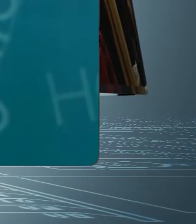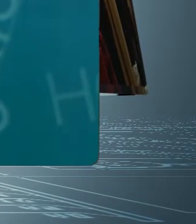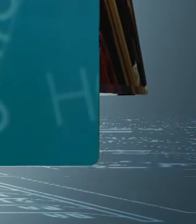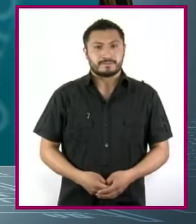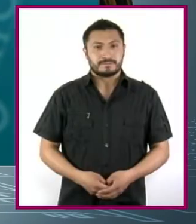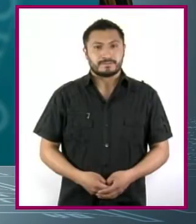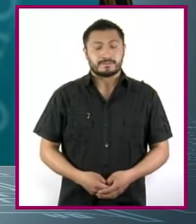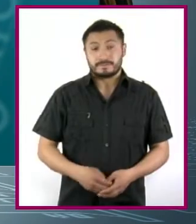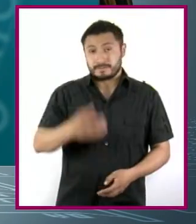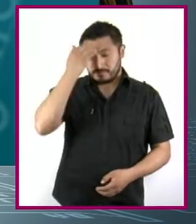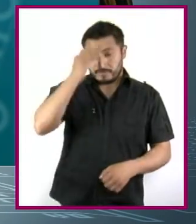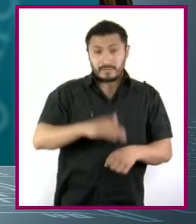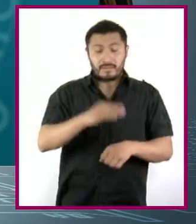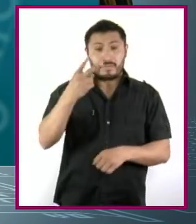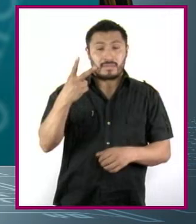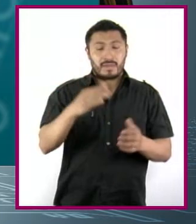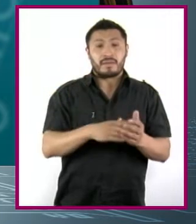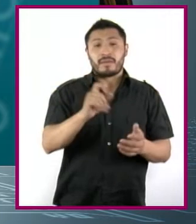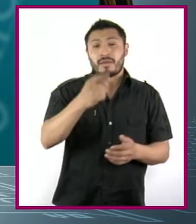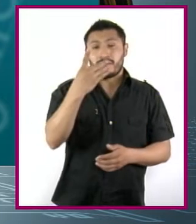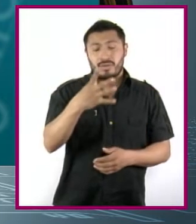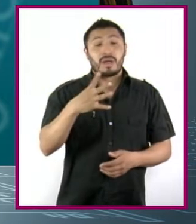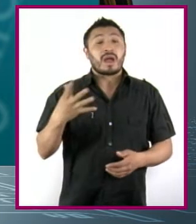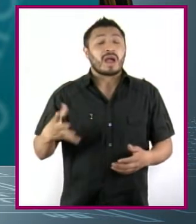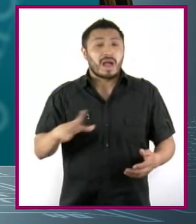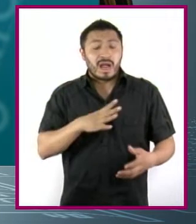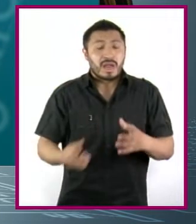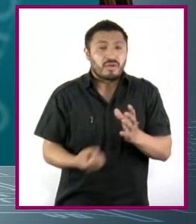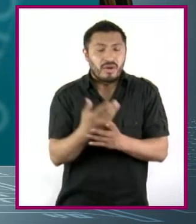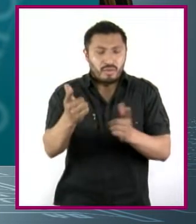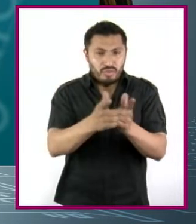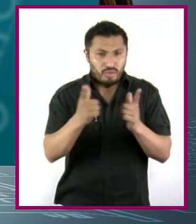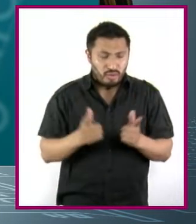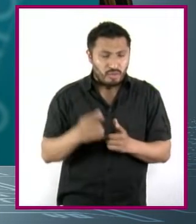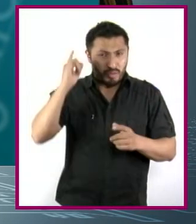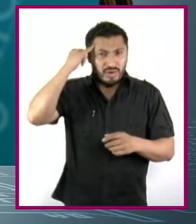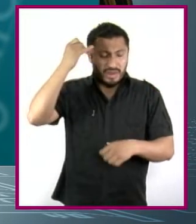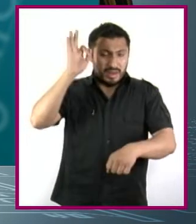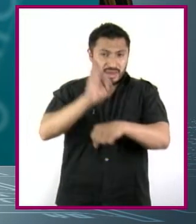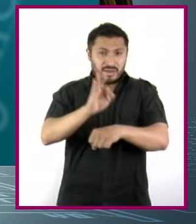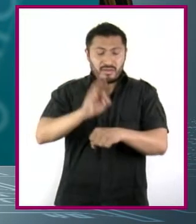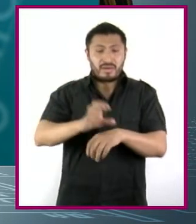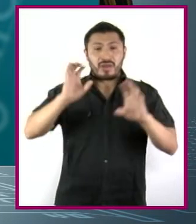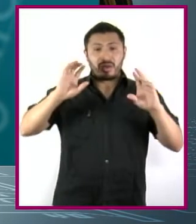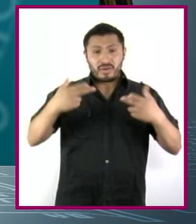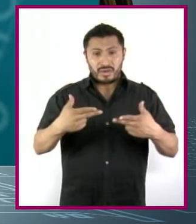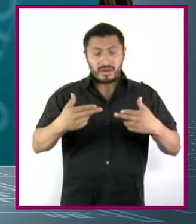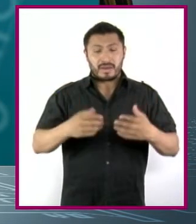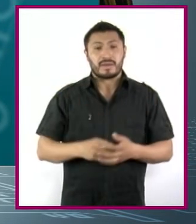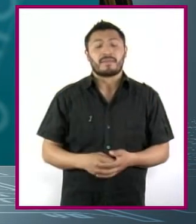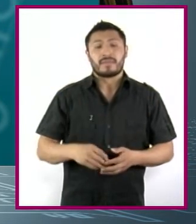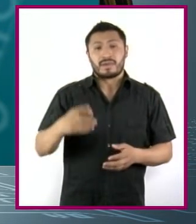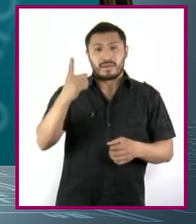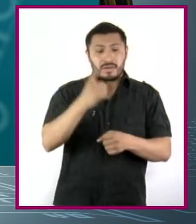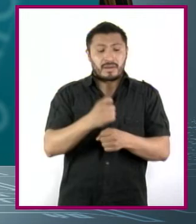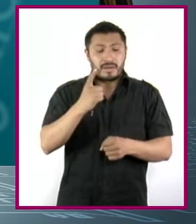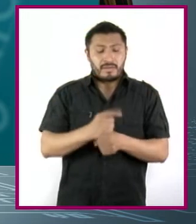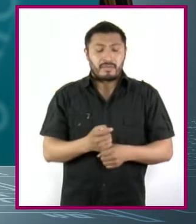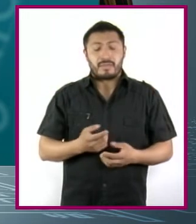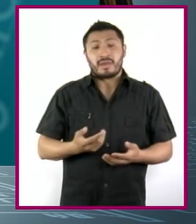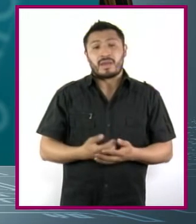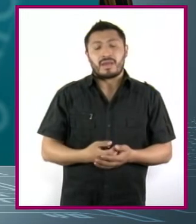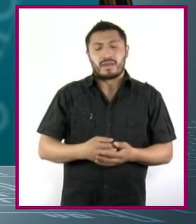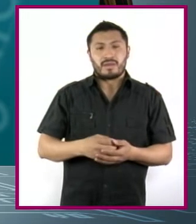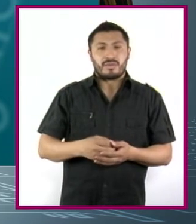Para saber más, en 2021 han surgido grupos indígenas de autodefensa en Chiapas. El primero fue en el pueblo de Machete, en Pantejó,